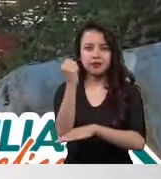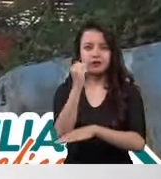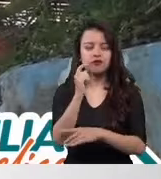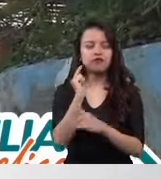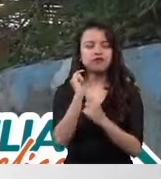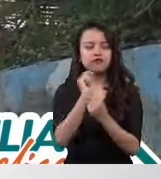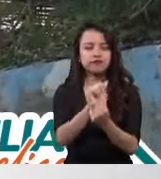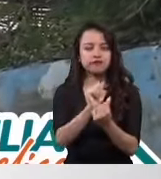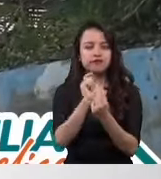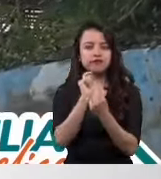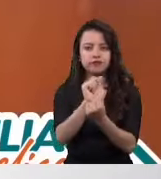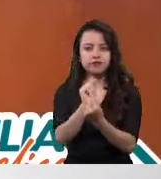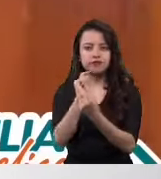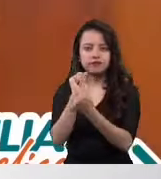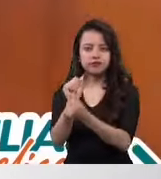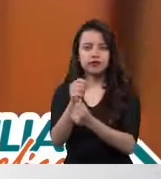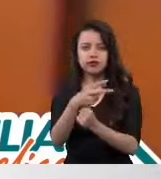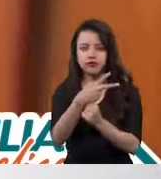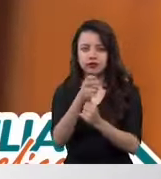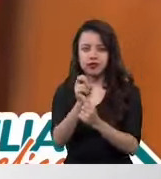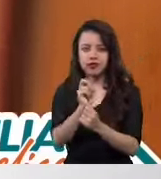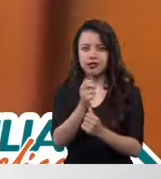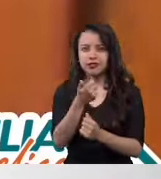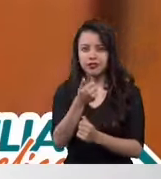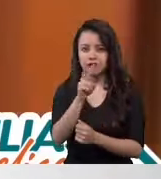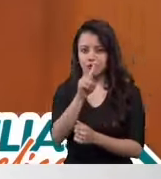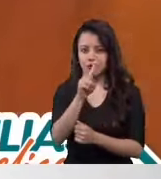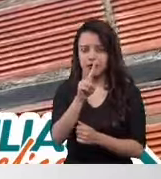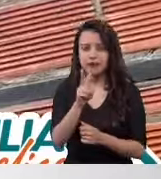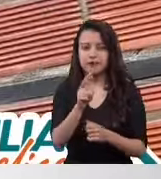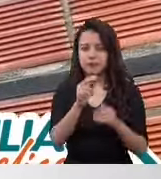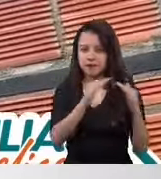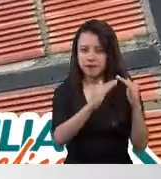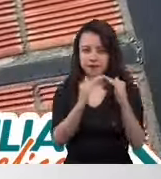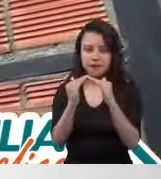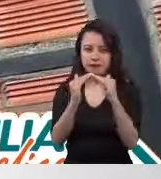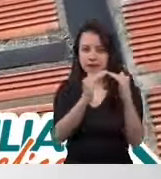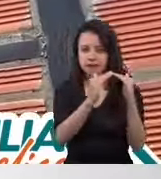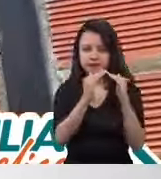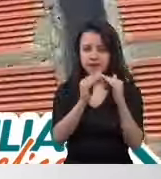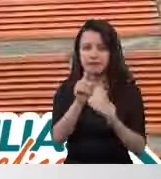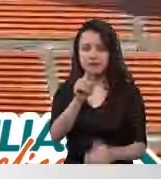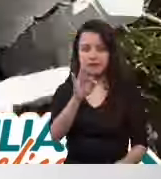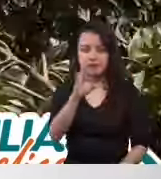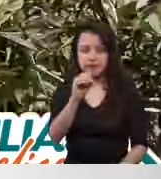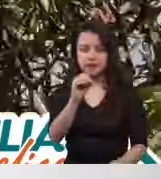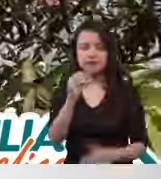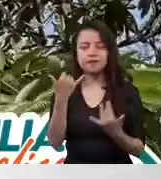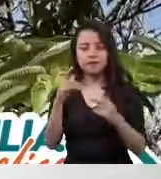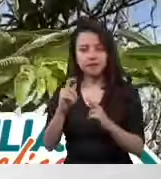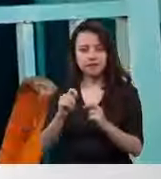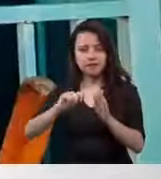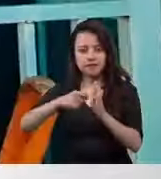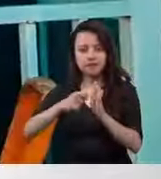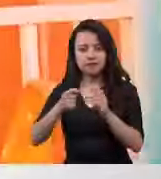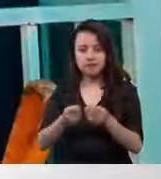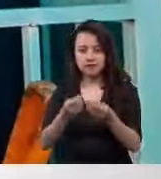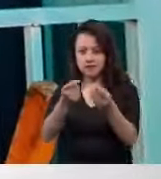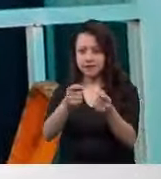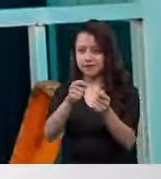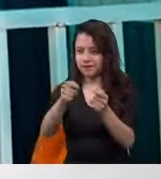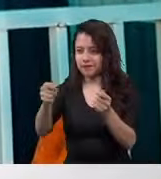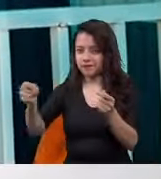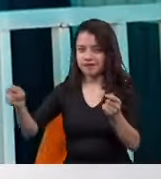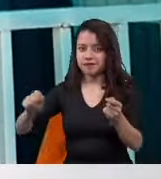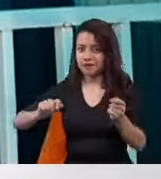adjudicados para la elaboración de 212 viviendas construidas y 130 entregadas. Un proyecto apostador que ha dibujado miles de